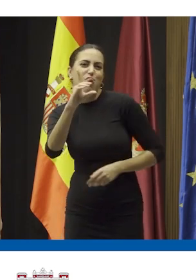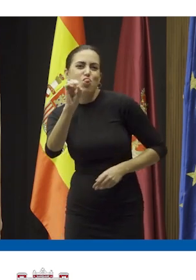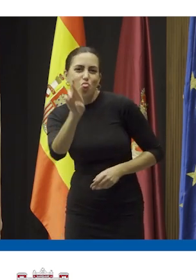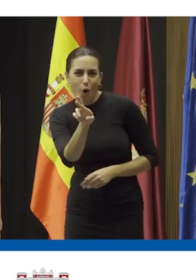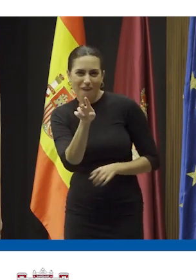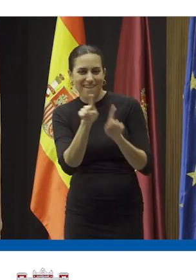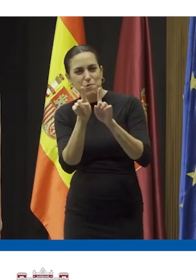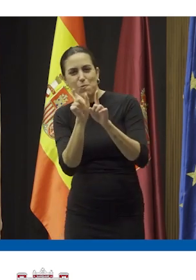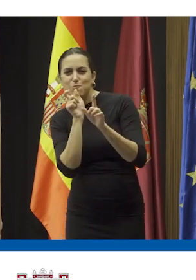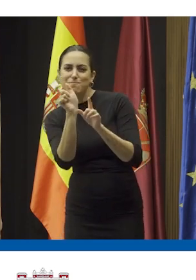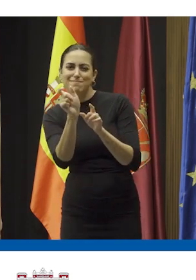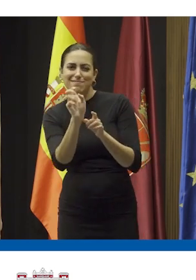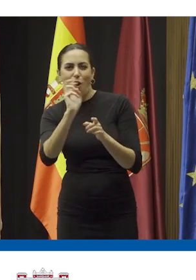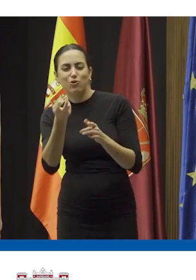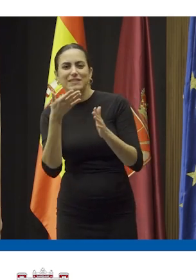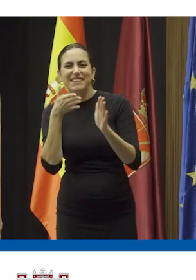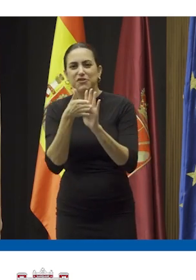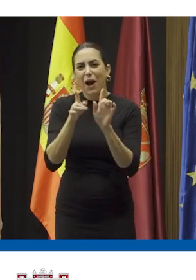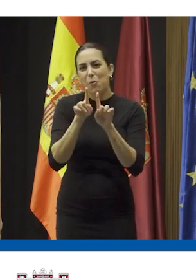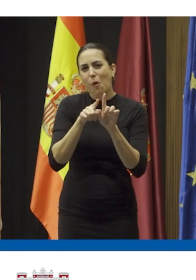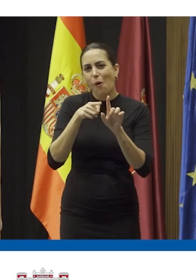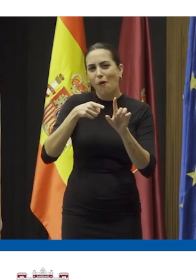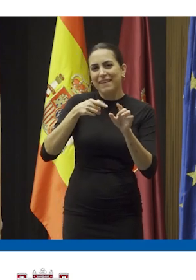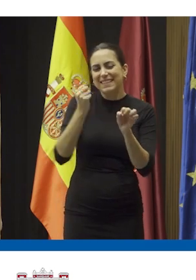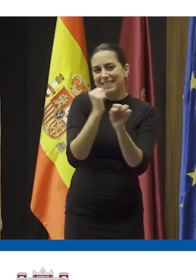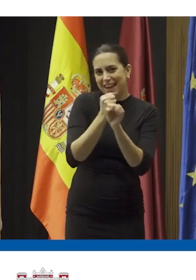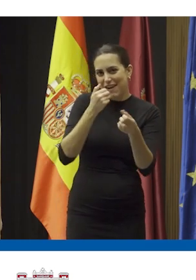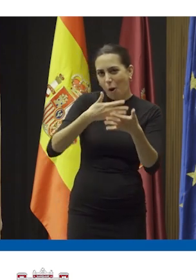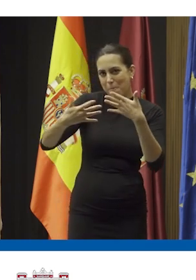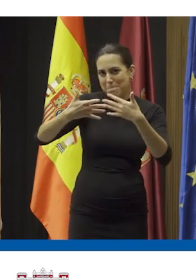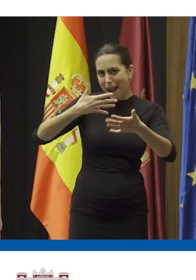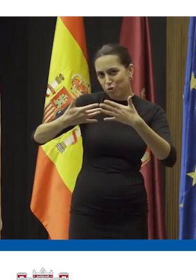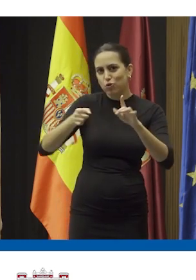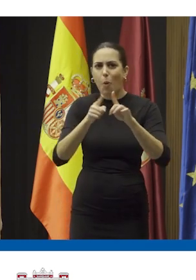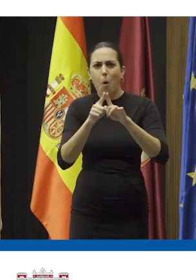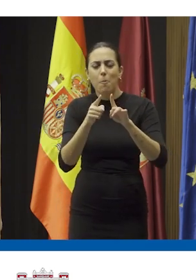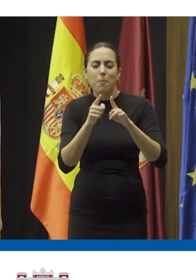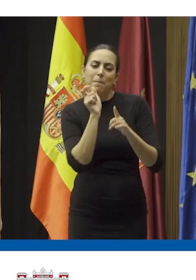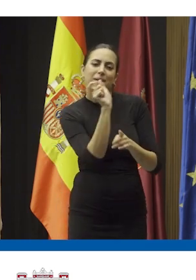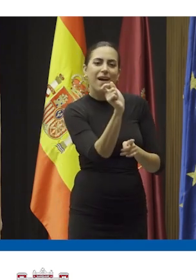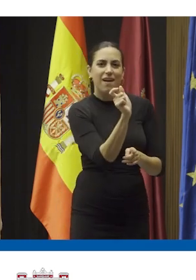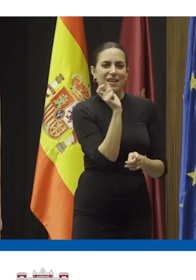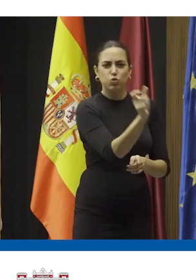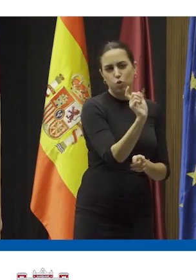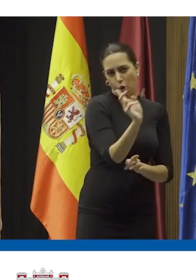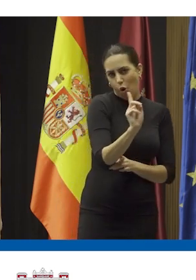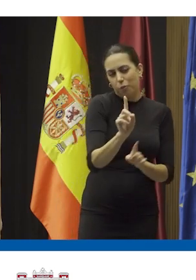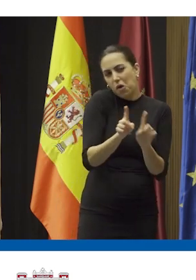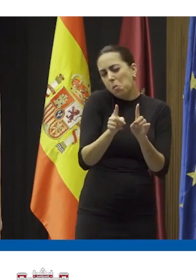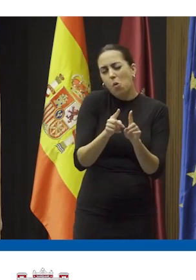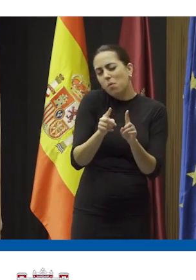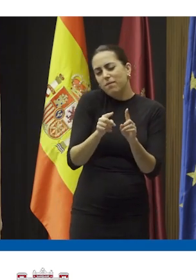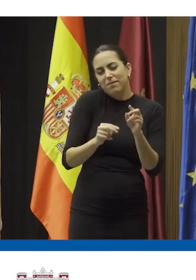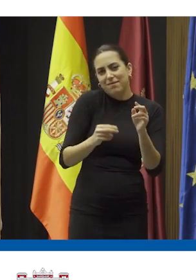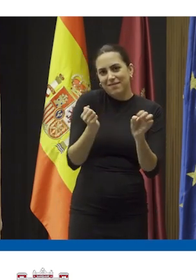Operador era obra de manos, con lo cual casi enlazaba, no en un sentido despreciativo, no, pero obra de manos, nada más,